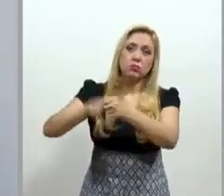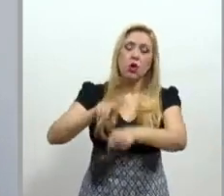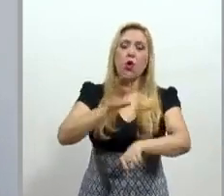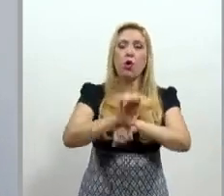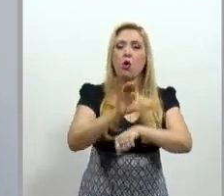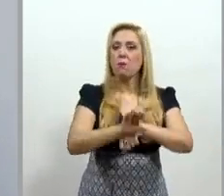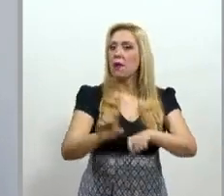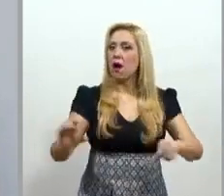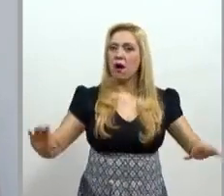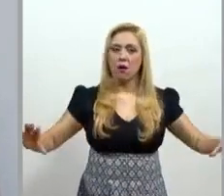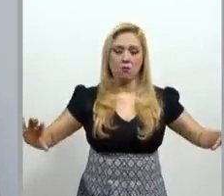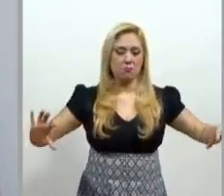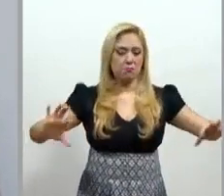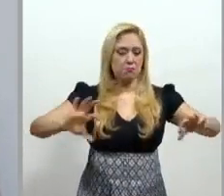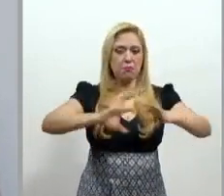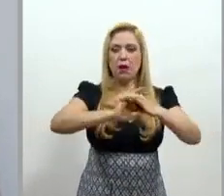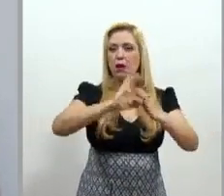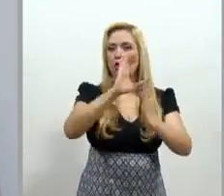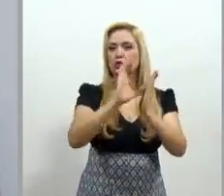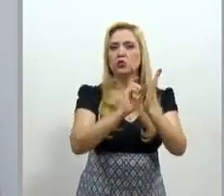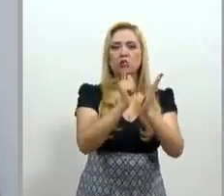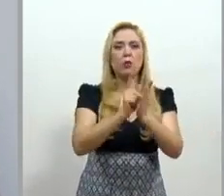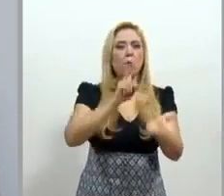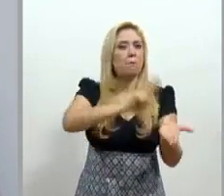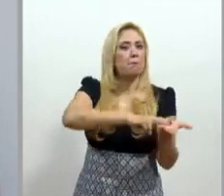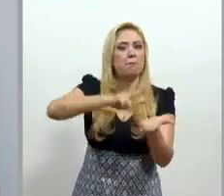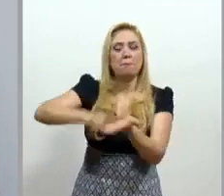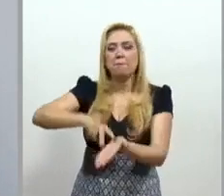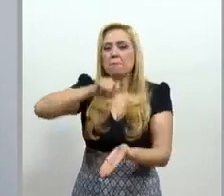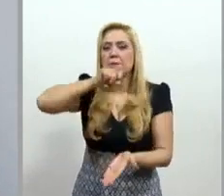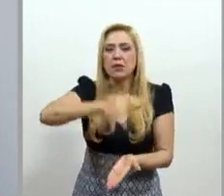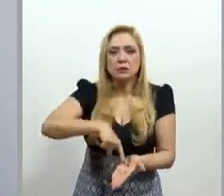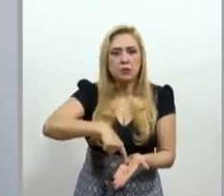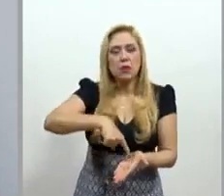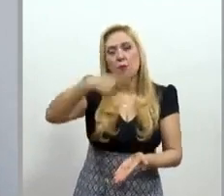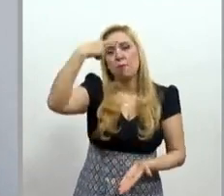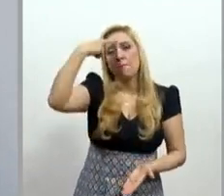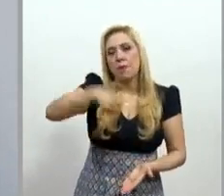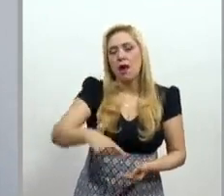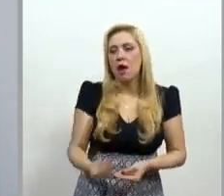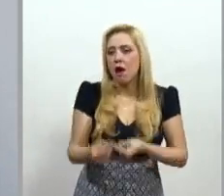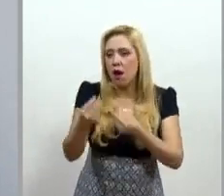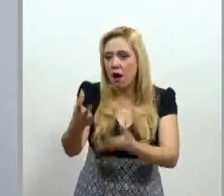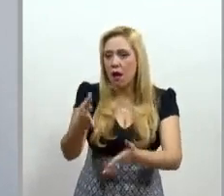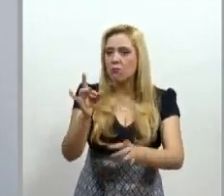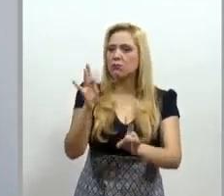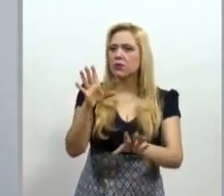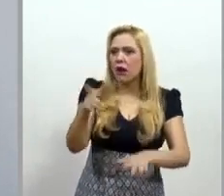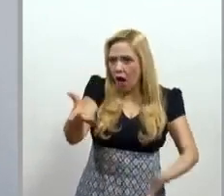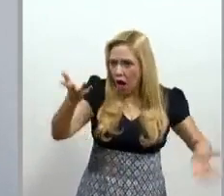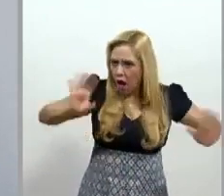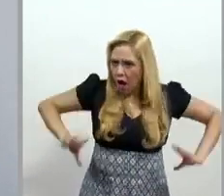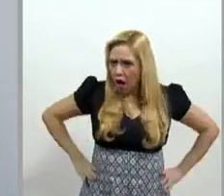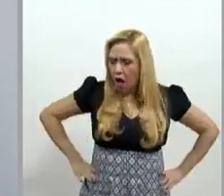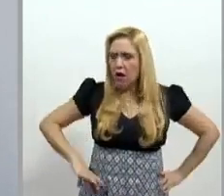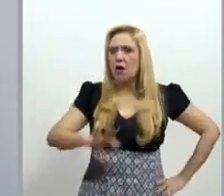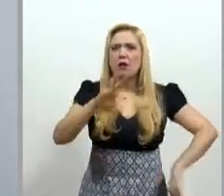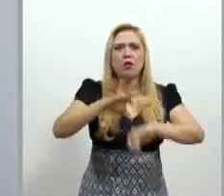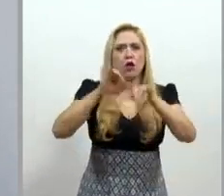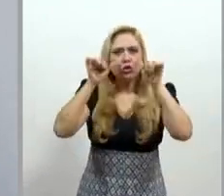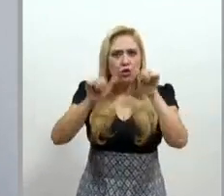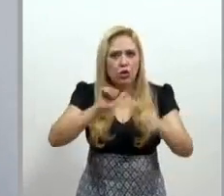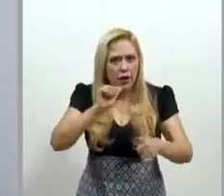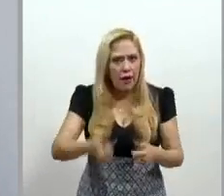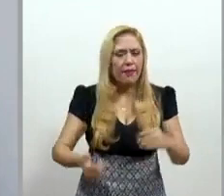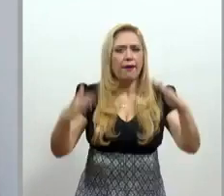de la Constitución para poder aplicarlos en el caso en donde se afectan el derecho a la vida, a la salud, a la